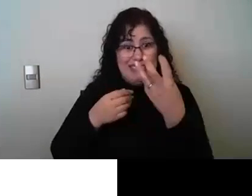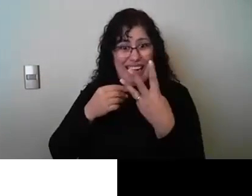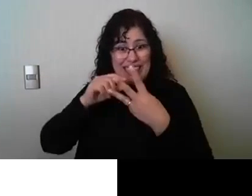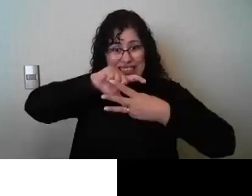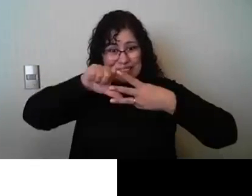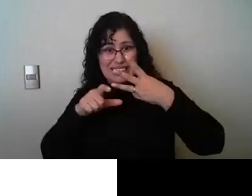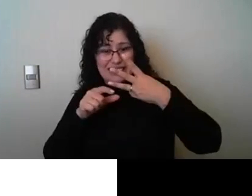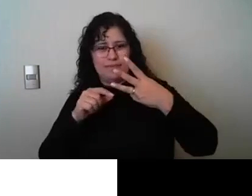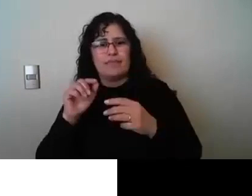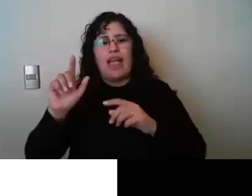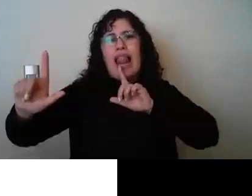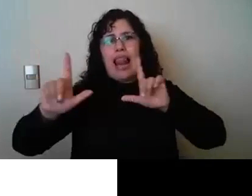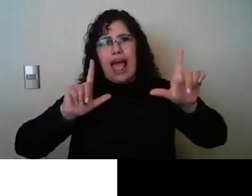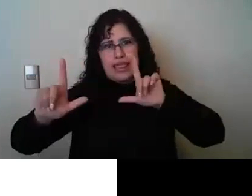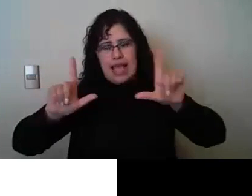lateral,